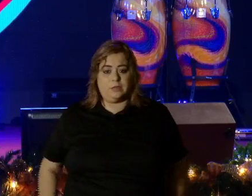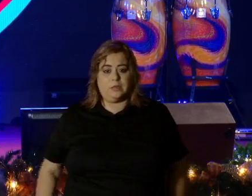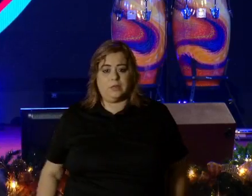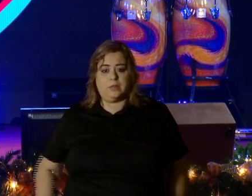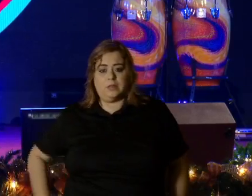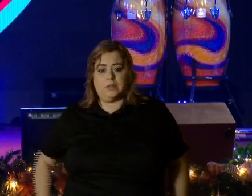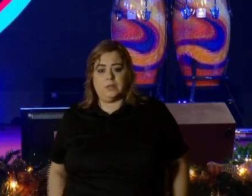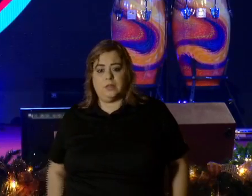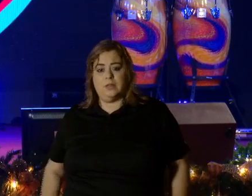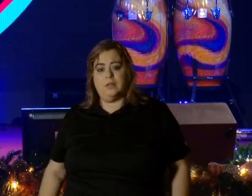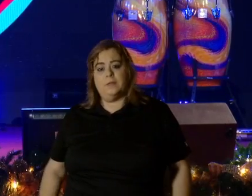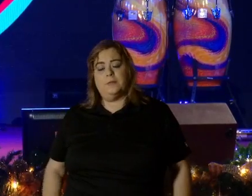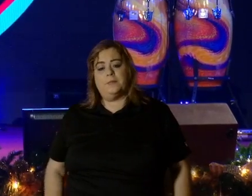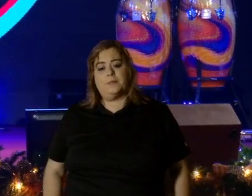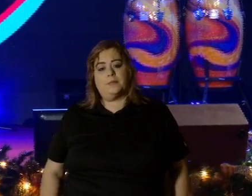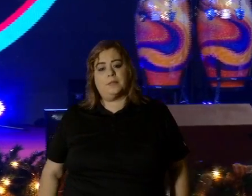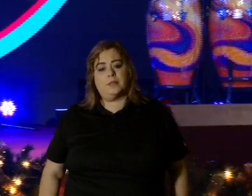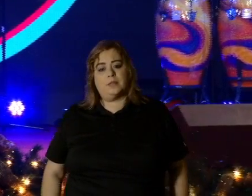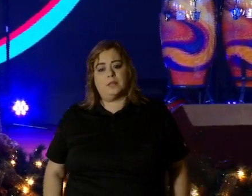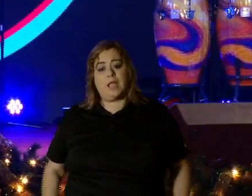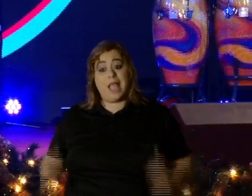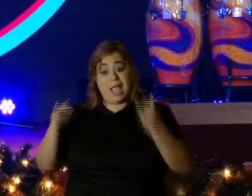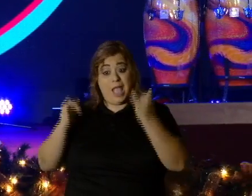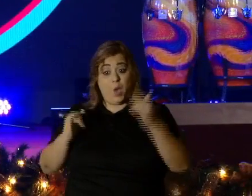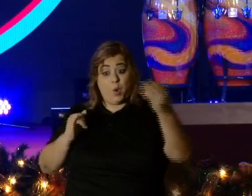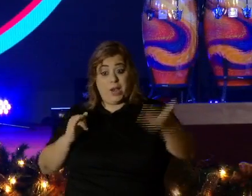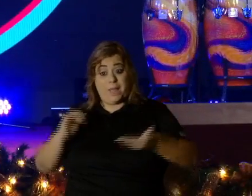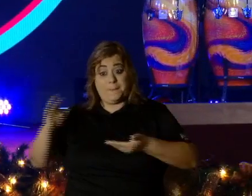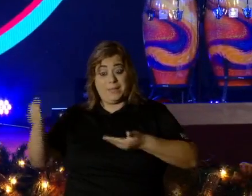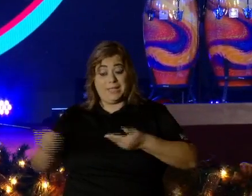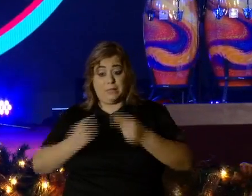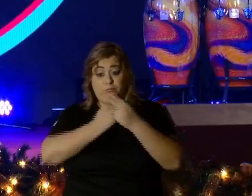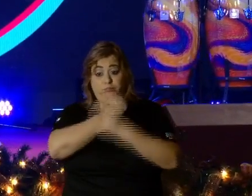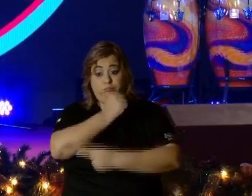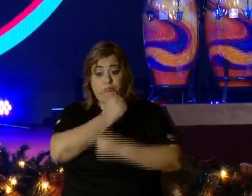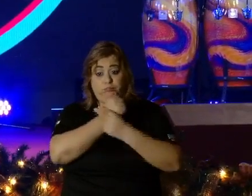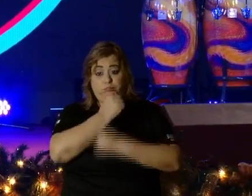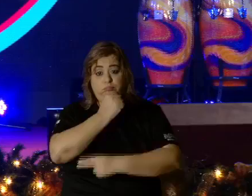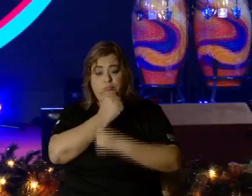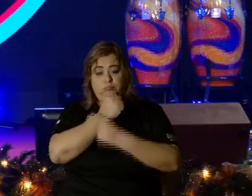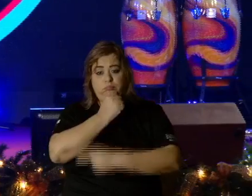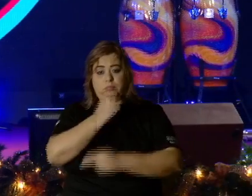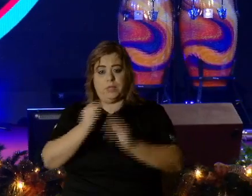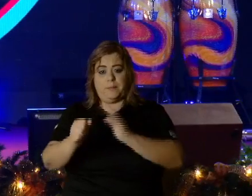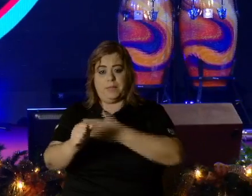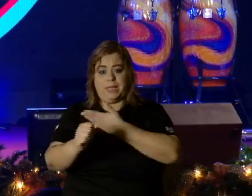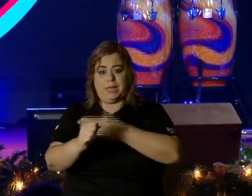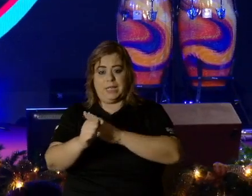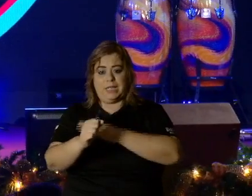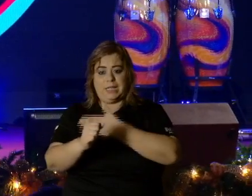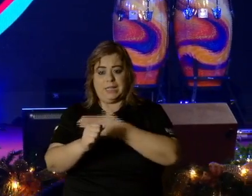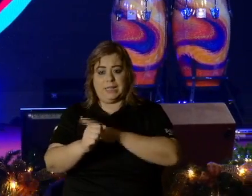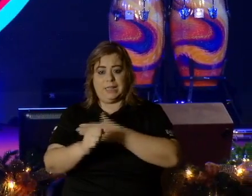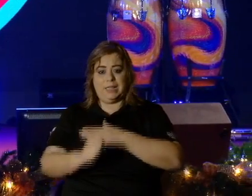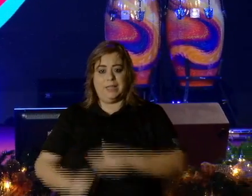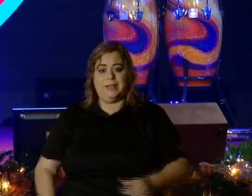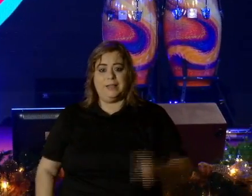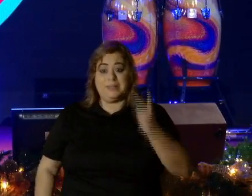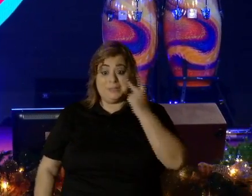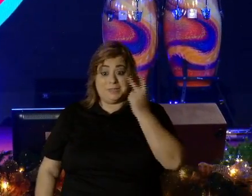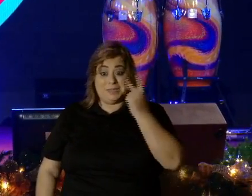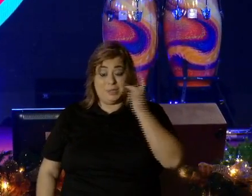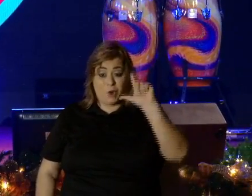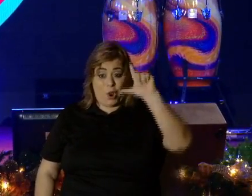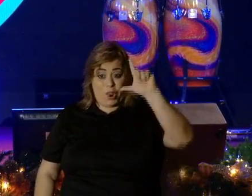pero queremos hacerlo en orden. Quiero invitar a Pena Sacra que entre. Bueno, vamos con la paloma, ¿verdad? Imagínese